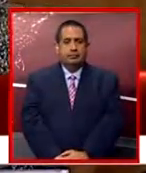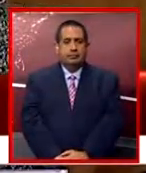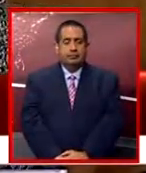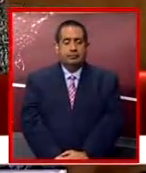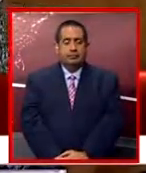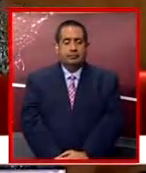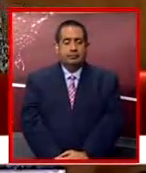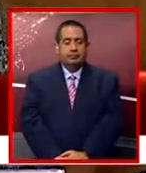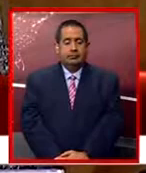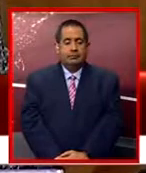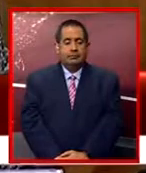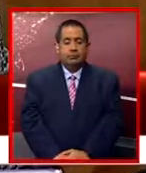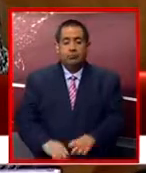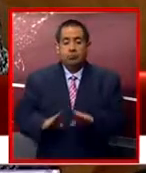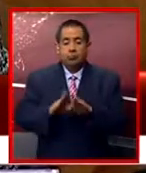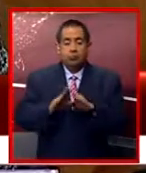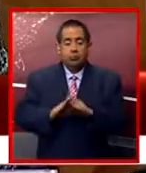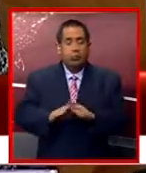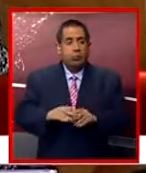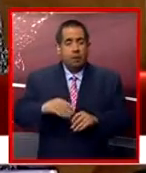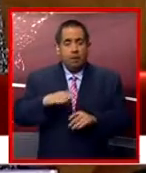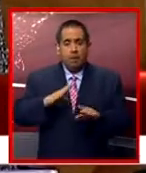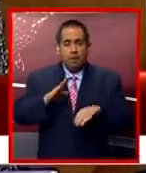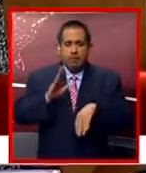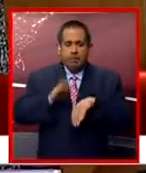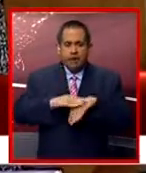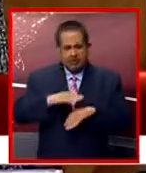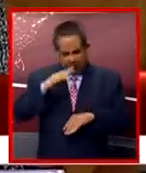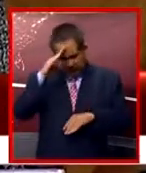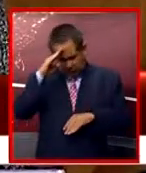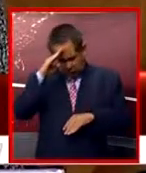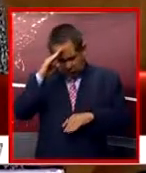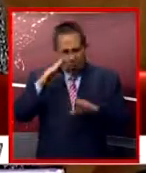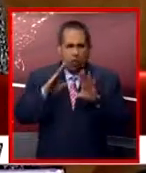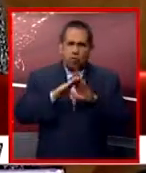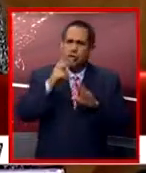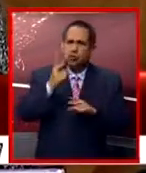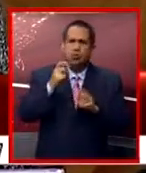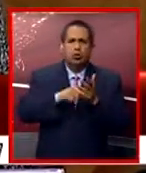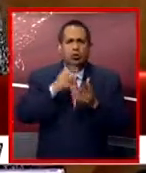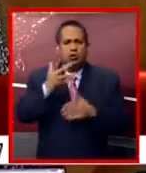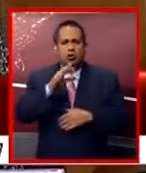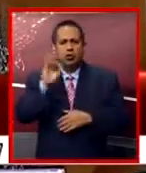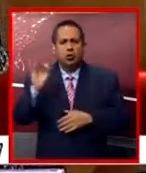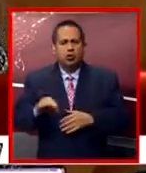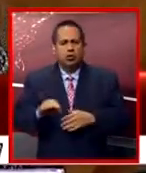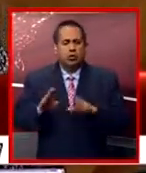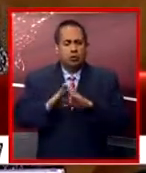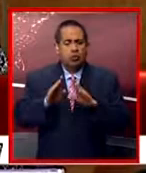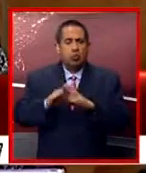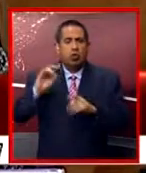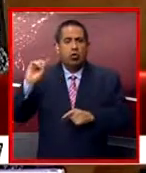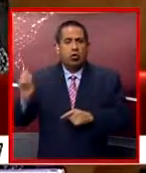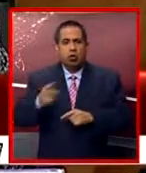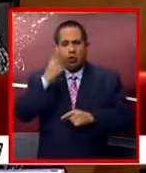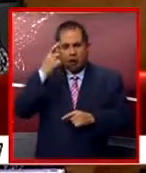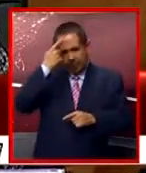Como son una tasa de crecimiento del PIB del 2.5%, un tipo de cambio respecto del dólar